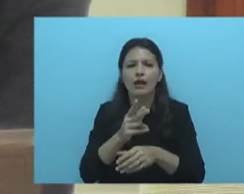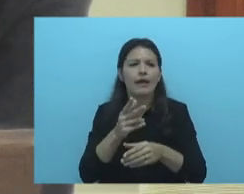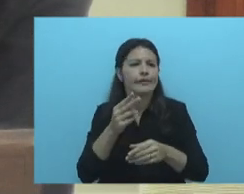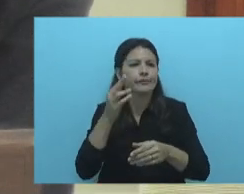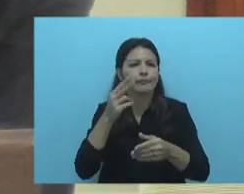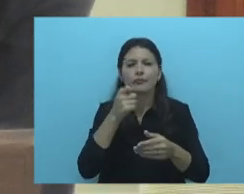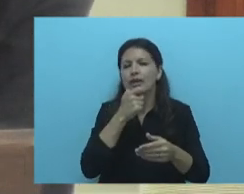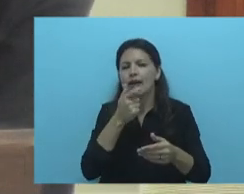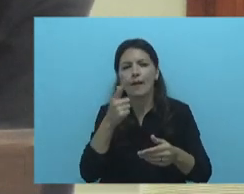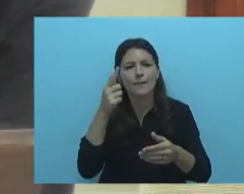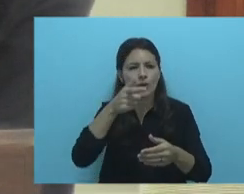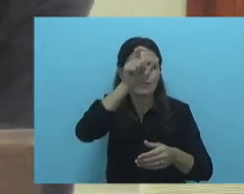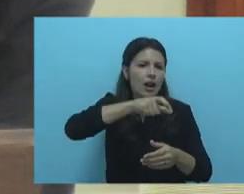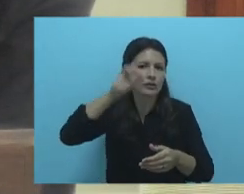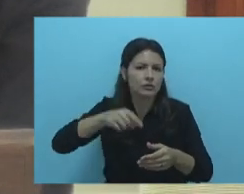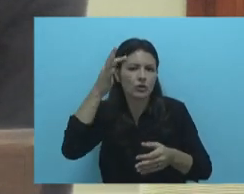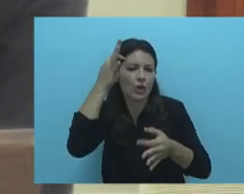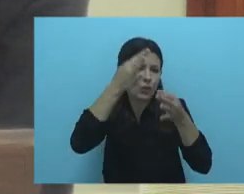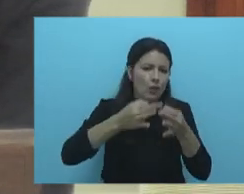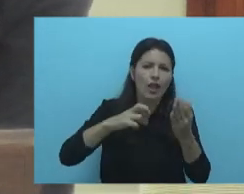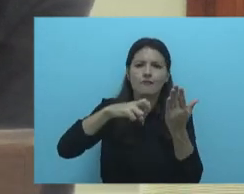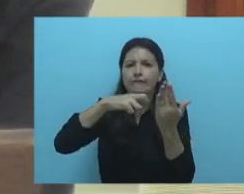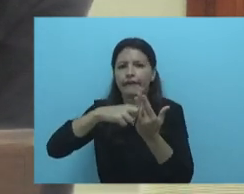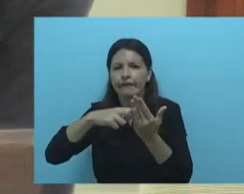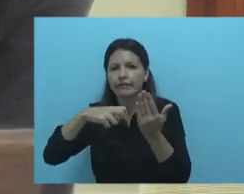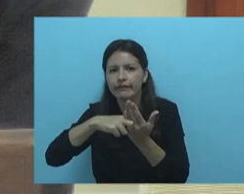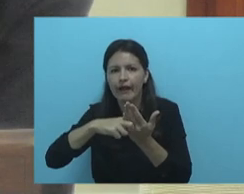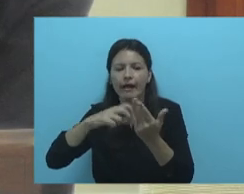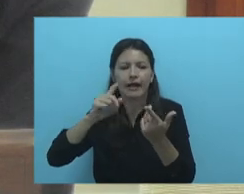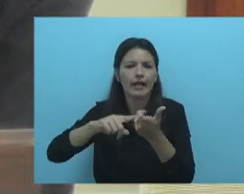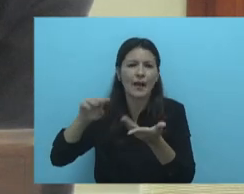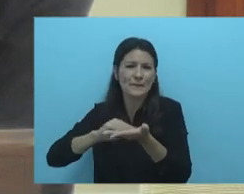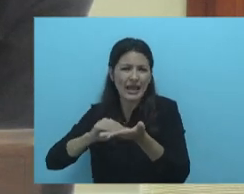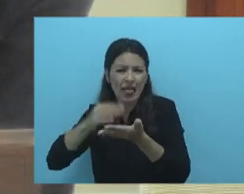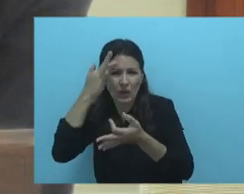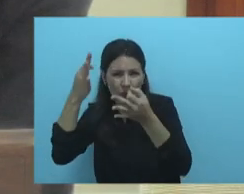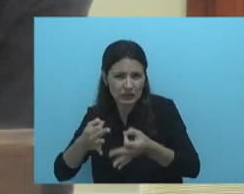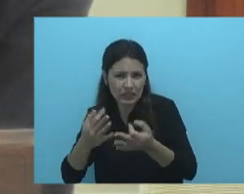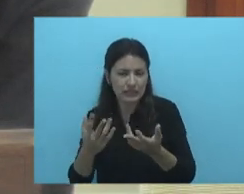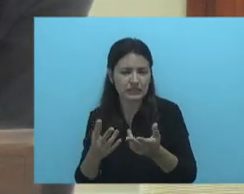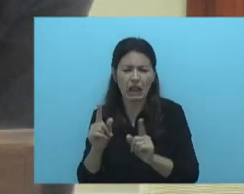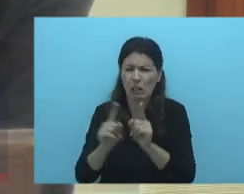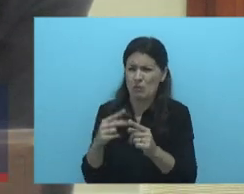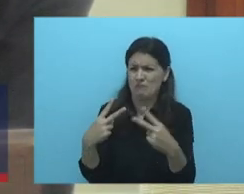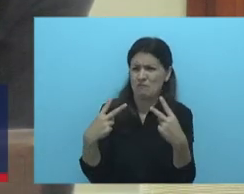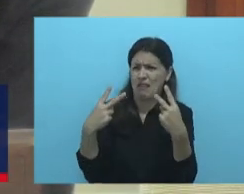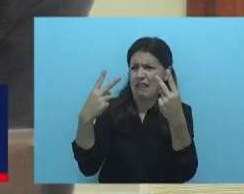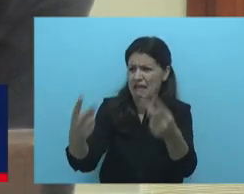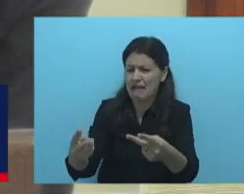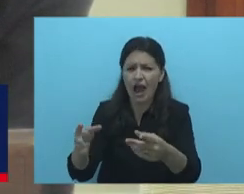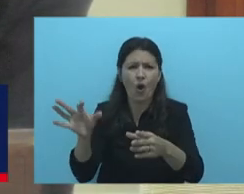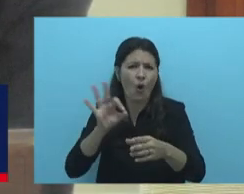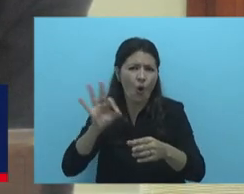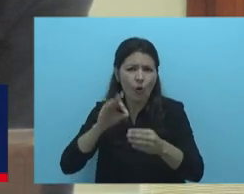fiscales y personal de la justicia, que en algunos casos se tienen que ir de provincia o mandar a